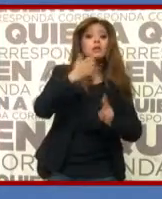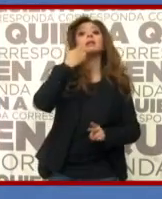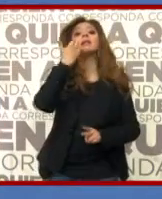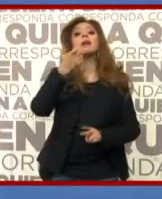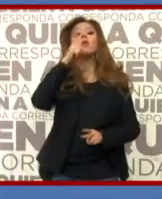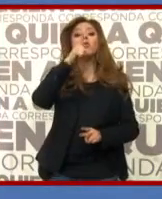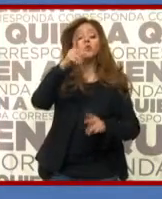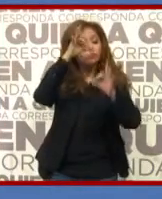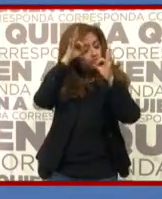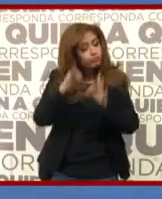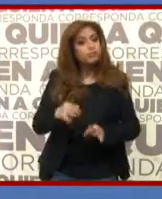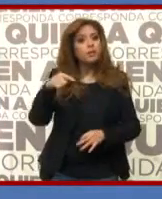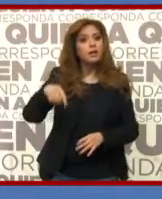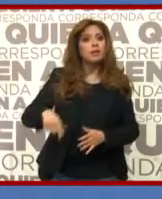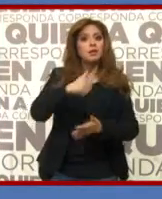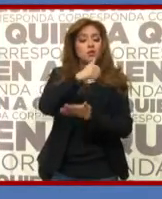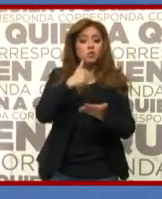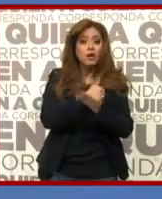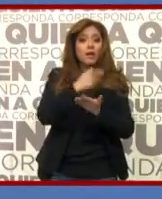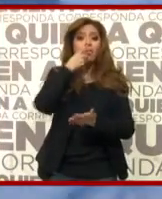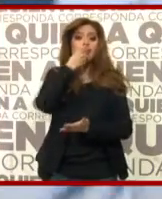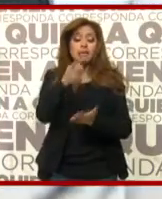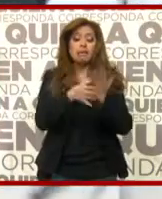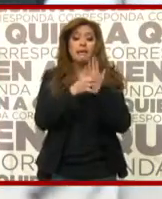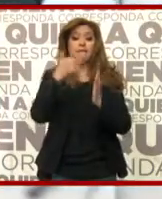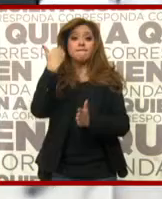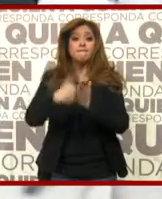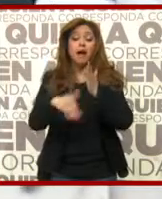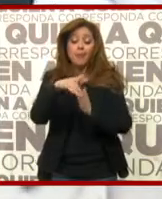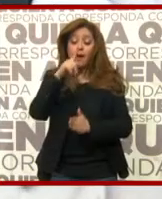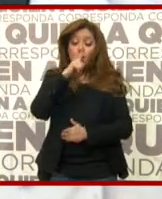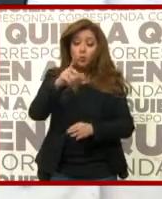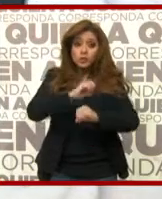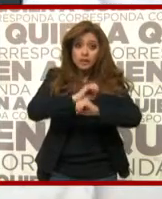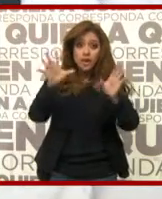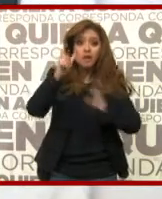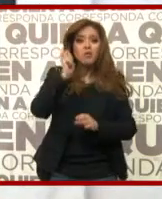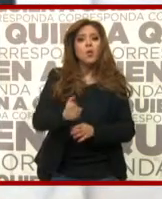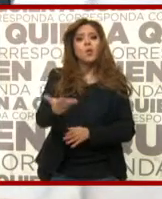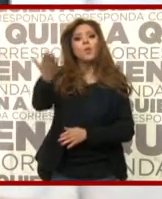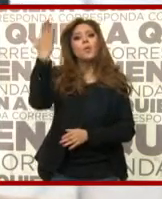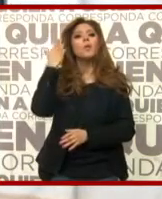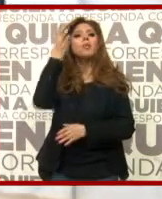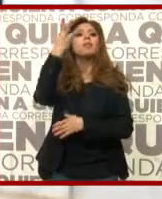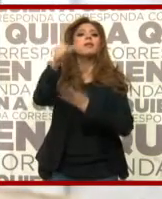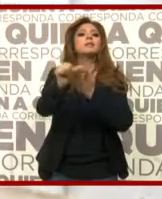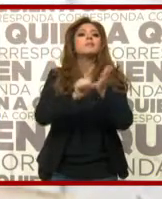olvidado de la ciudad, ya que el problema de falta de alumbrado público lleva más de 3 meses.